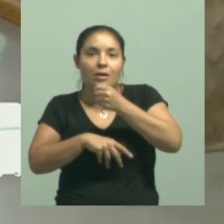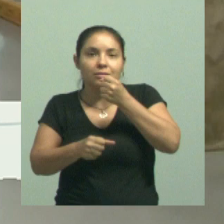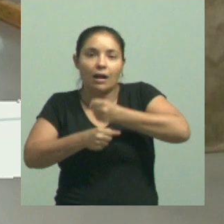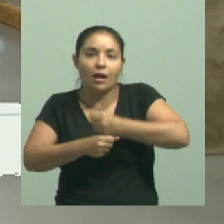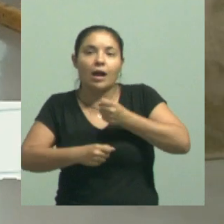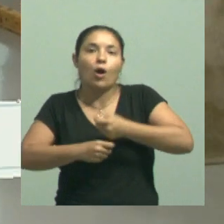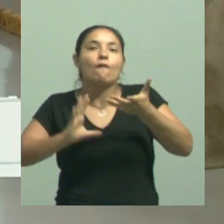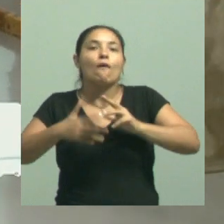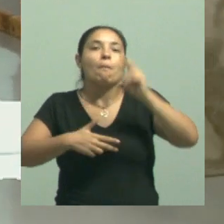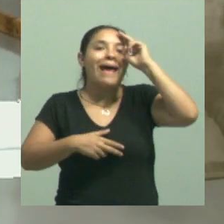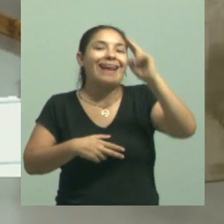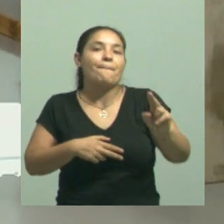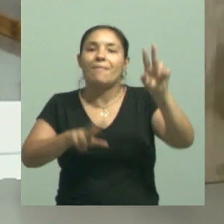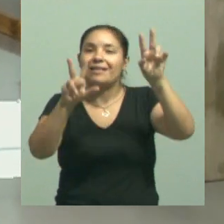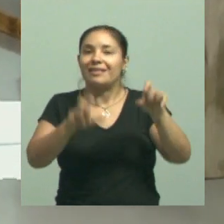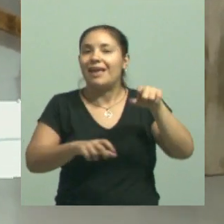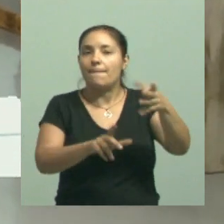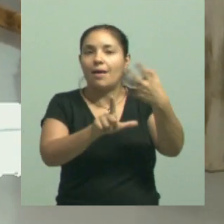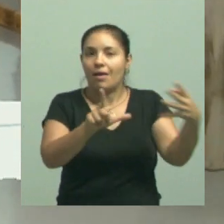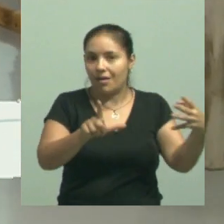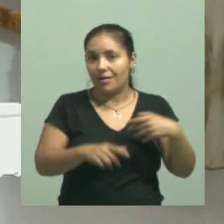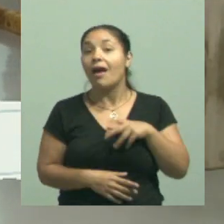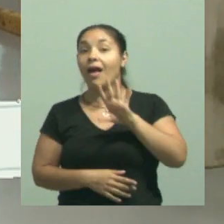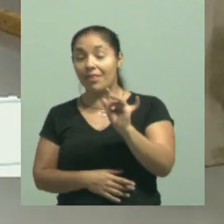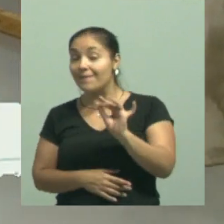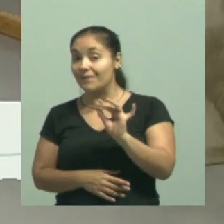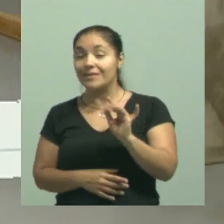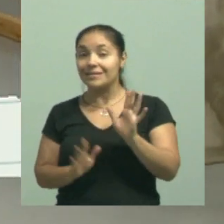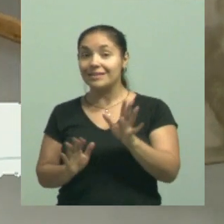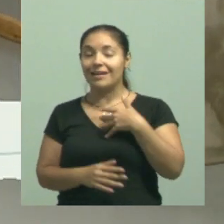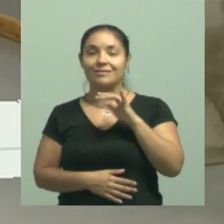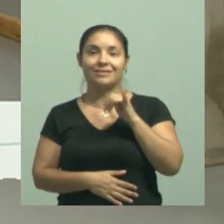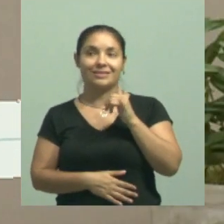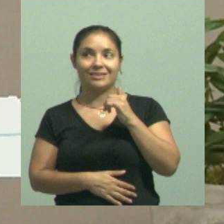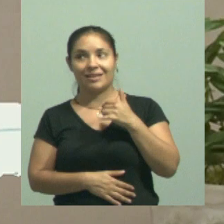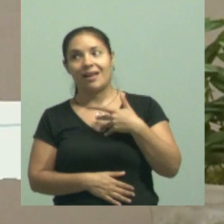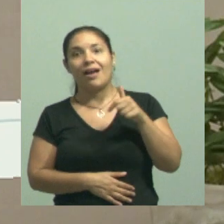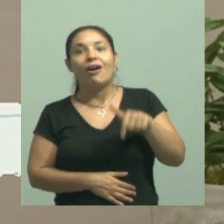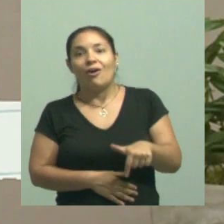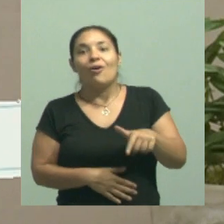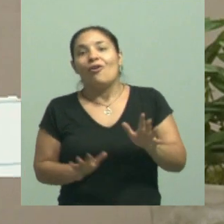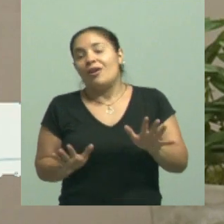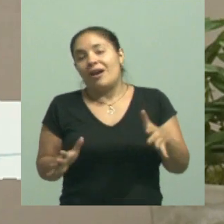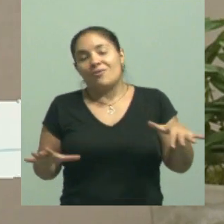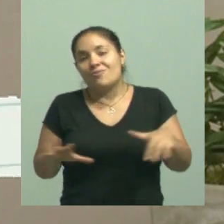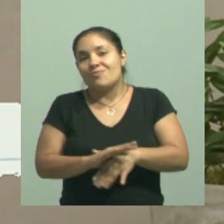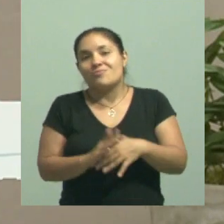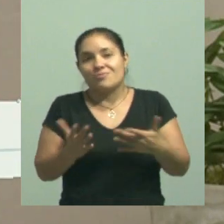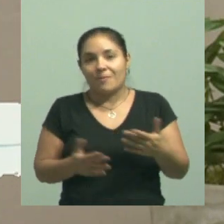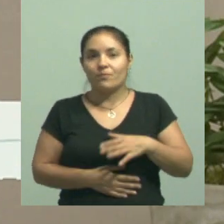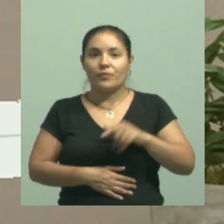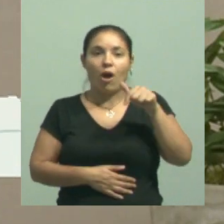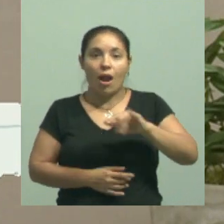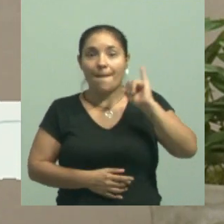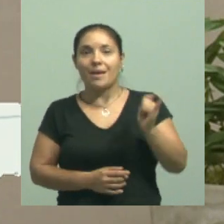respetuosos, construir mensajes... Y está difícil. ¿O no? Digo, no sé si es el mejor momento para empezar a pensar eso, ¿no? No es el mejor momento